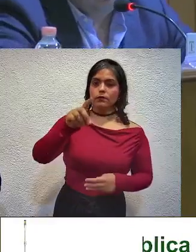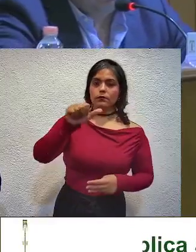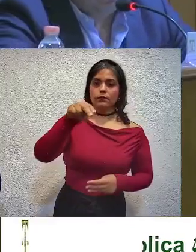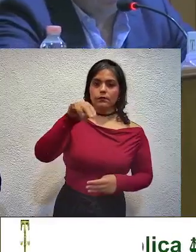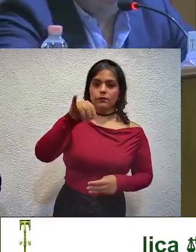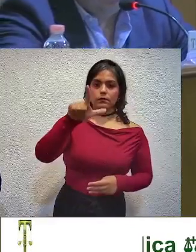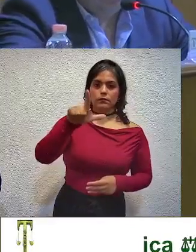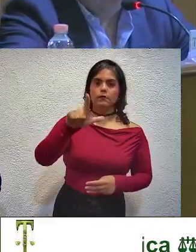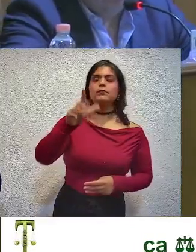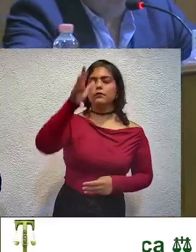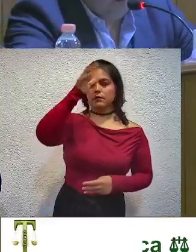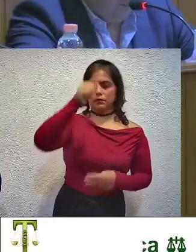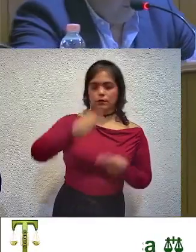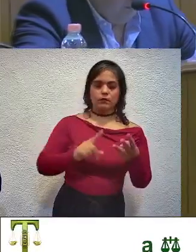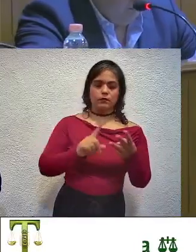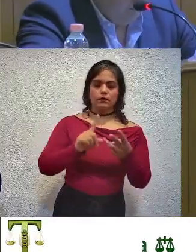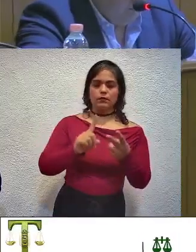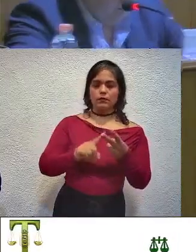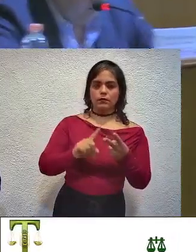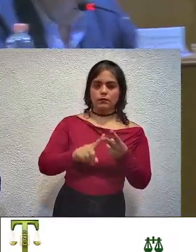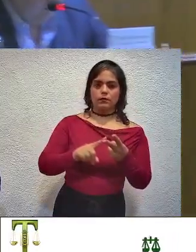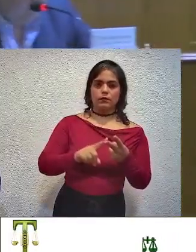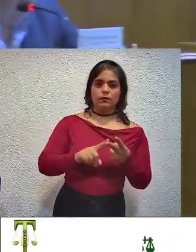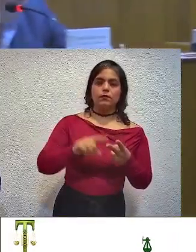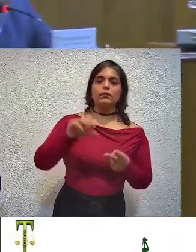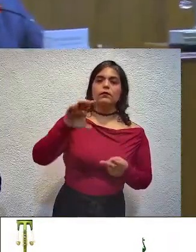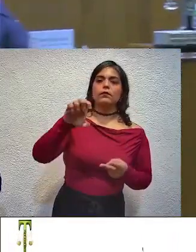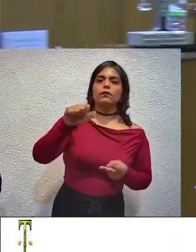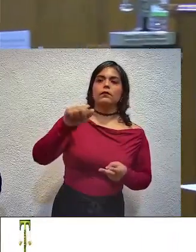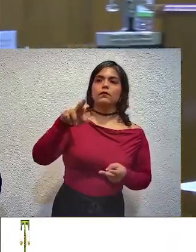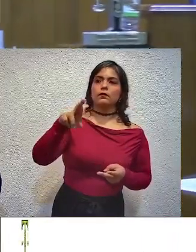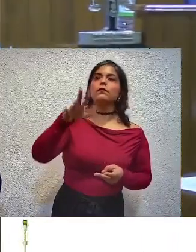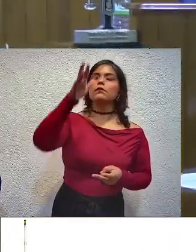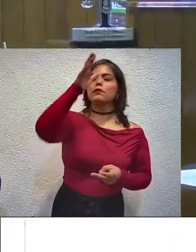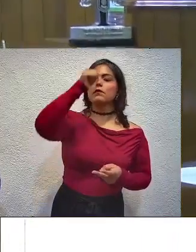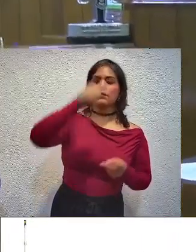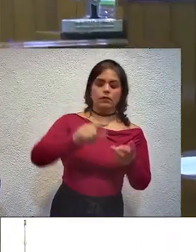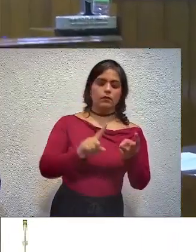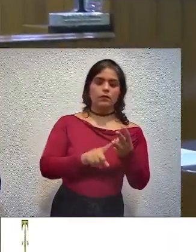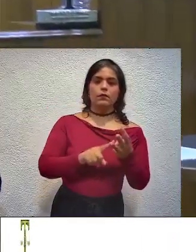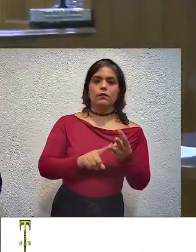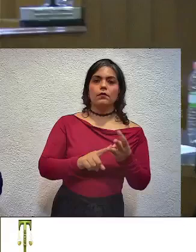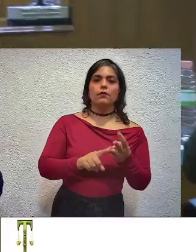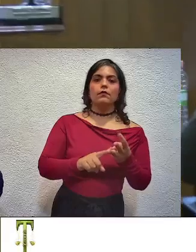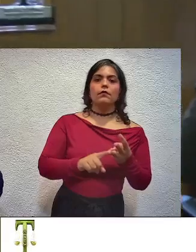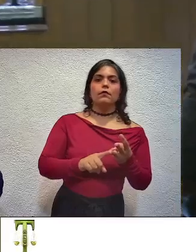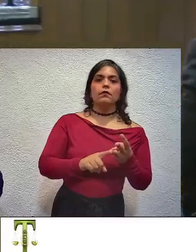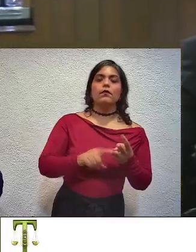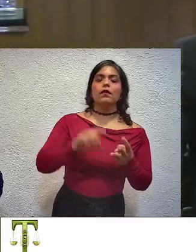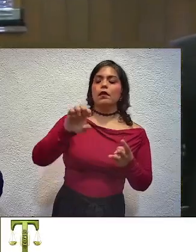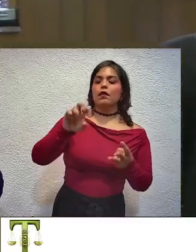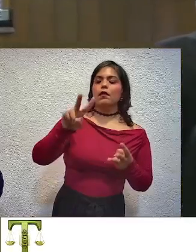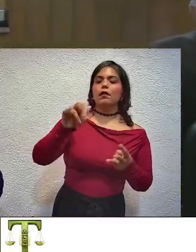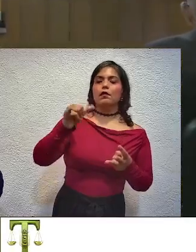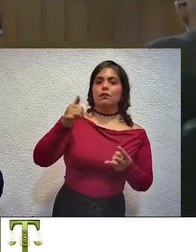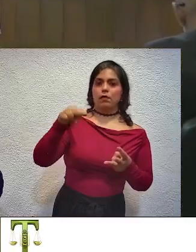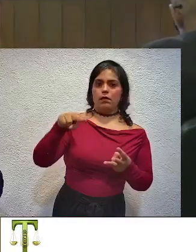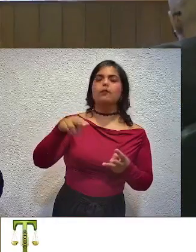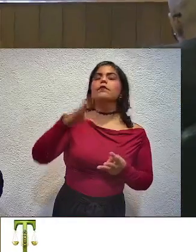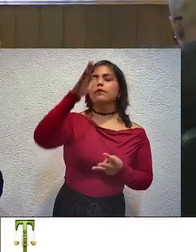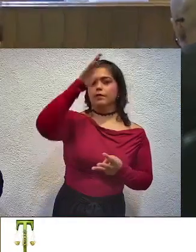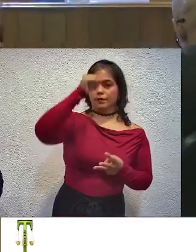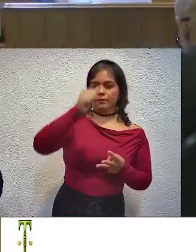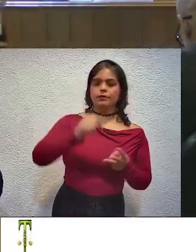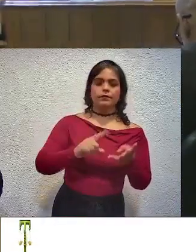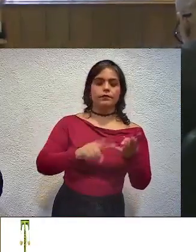Temiquel. Con el proyecto. Magistrado César Salgado Alpiza. A favor. Magistrada ponente Evelyn Rodríguez Chinol. Es proyecto